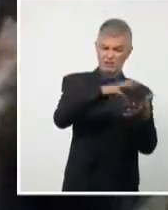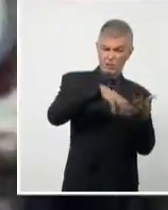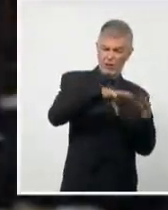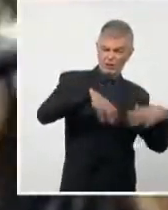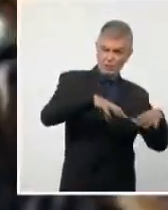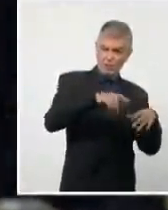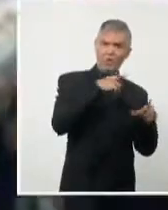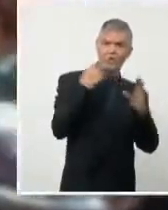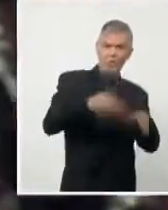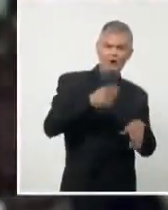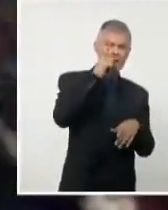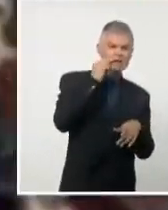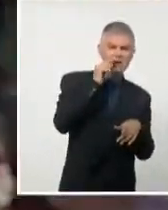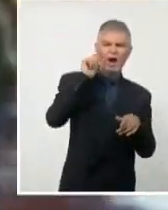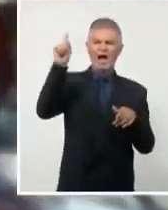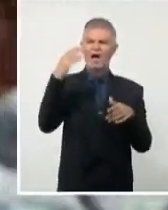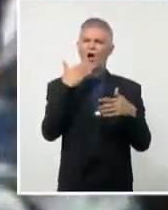realidad?